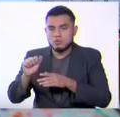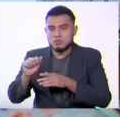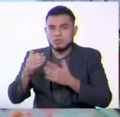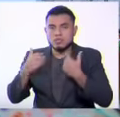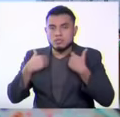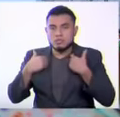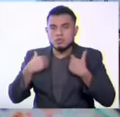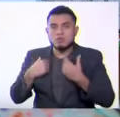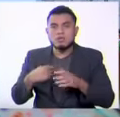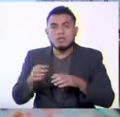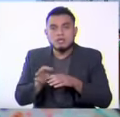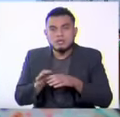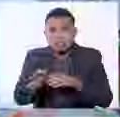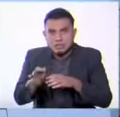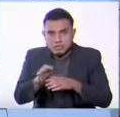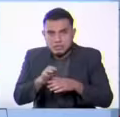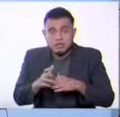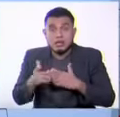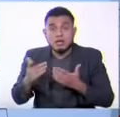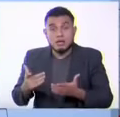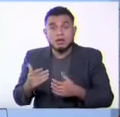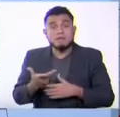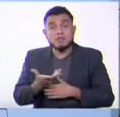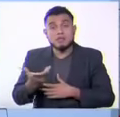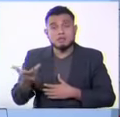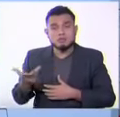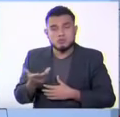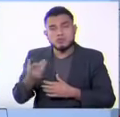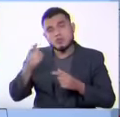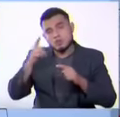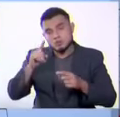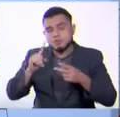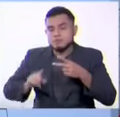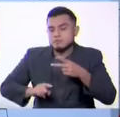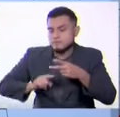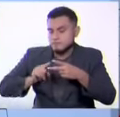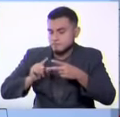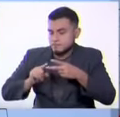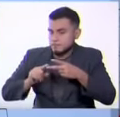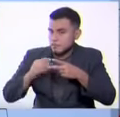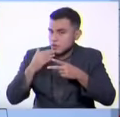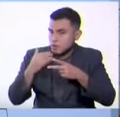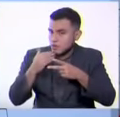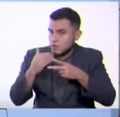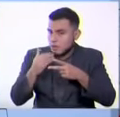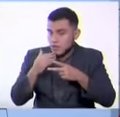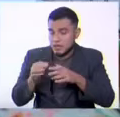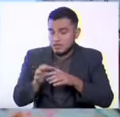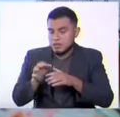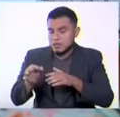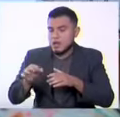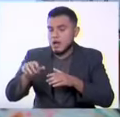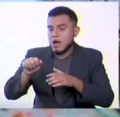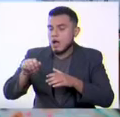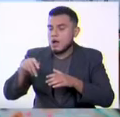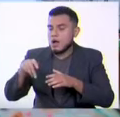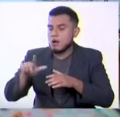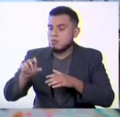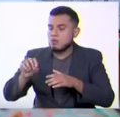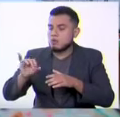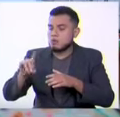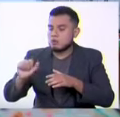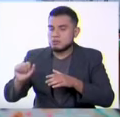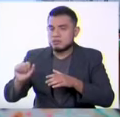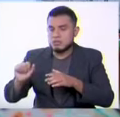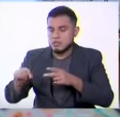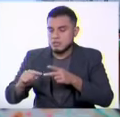célula. Esto nos lleva al siguiente elemento. Hay células haploides y células